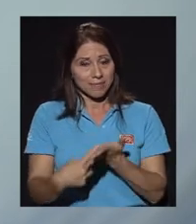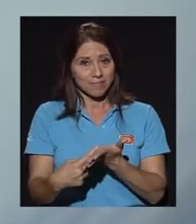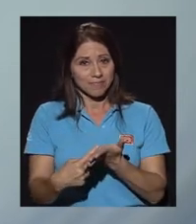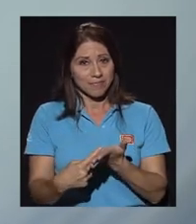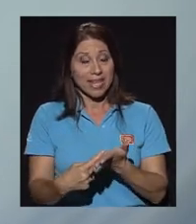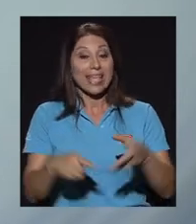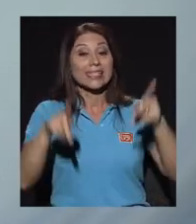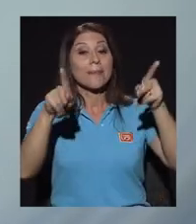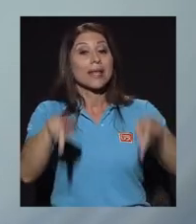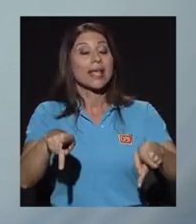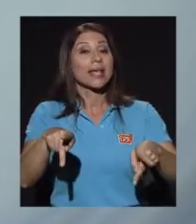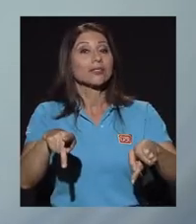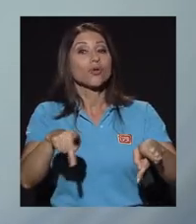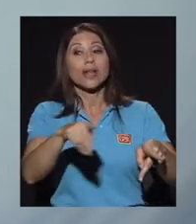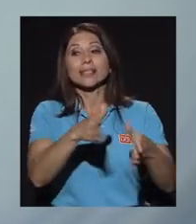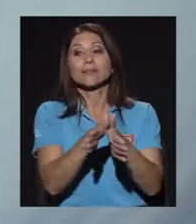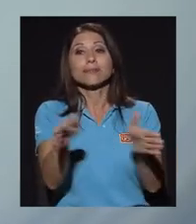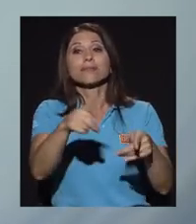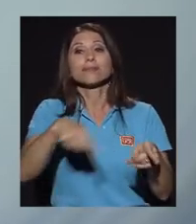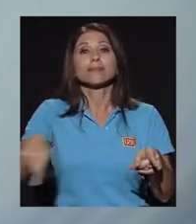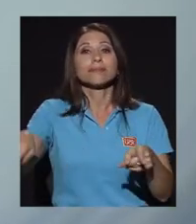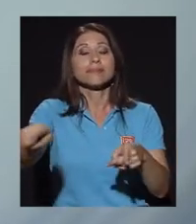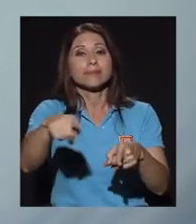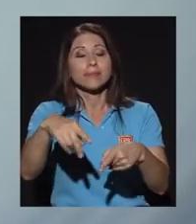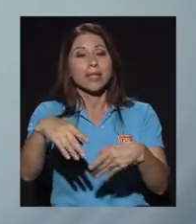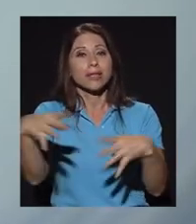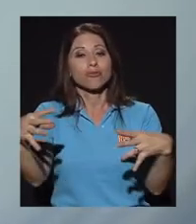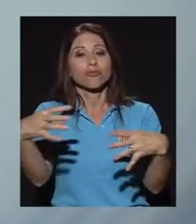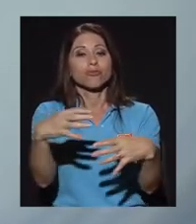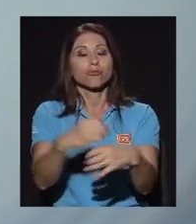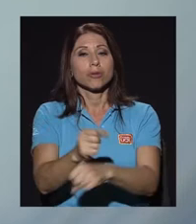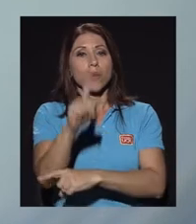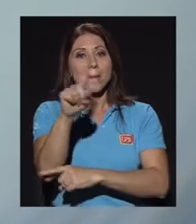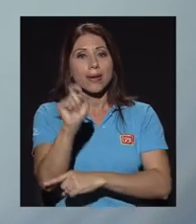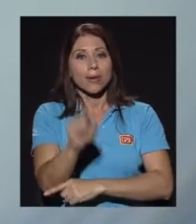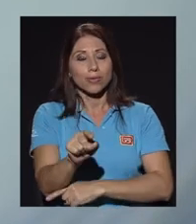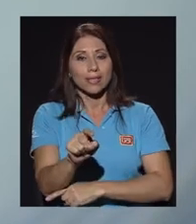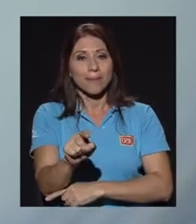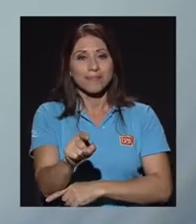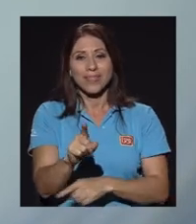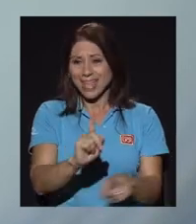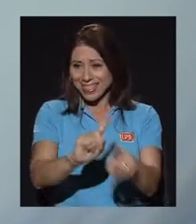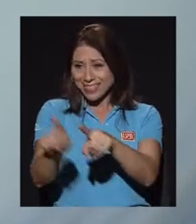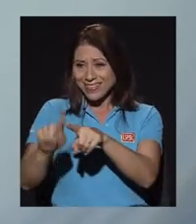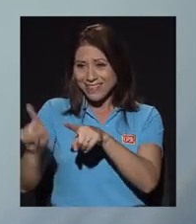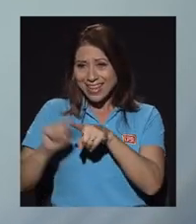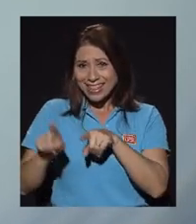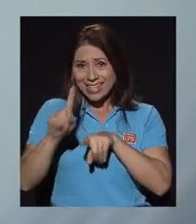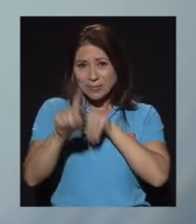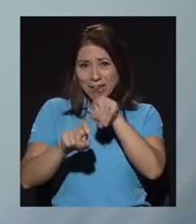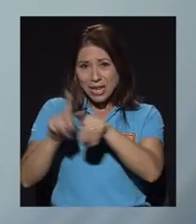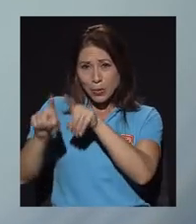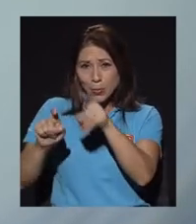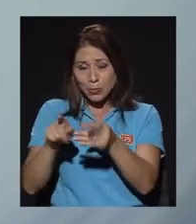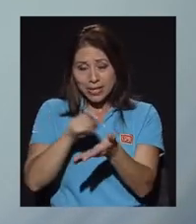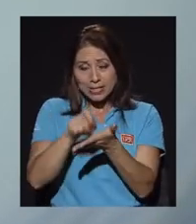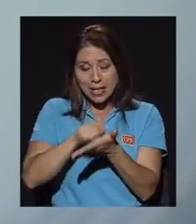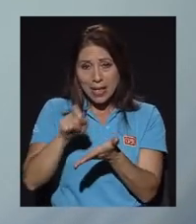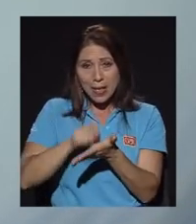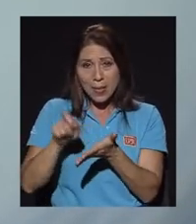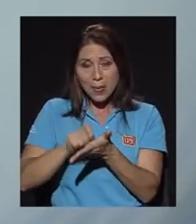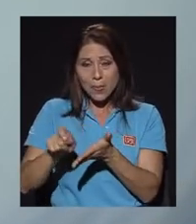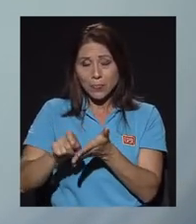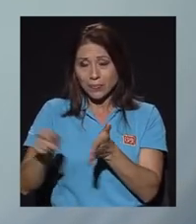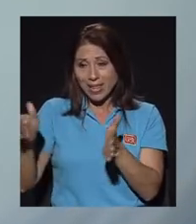es la del público. Para eso se depositaron diferentes preguntas en la caja que